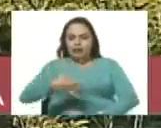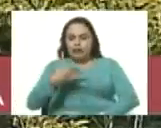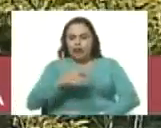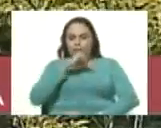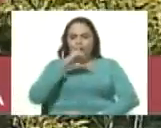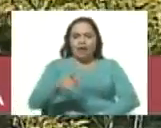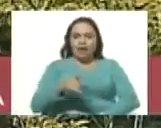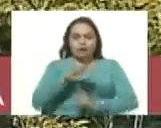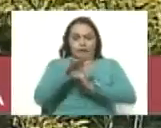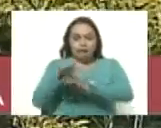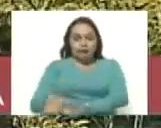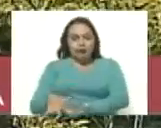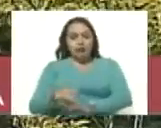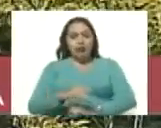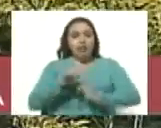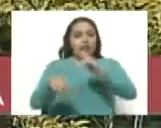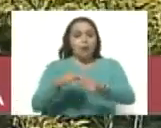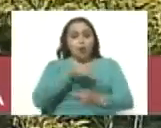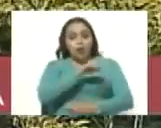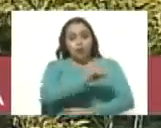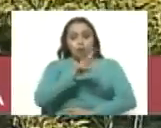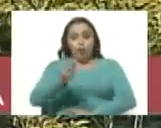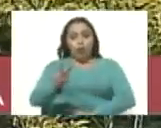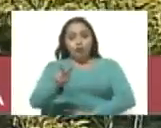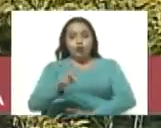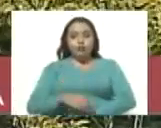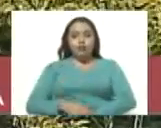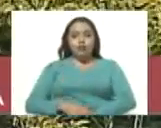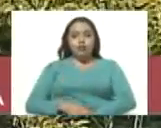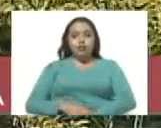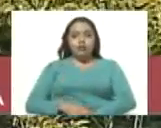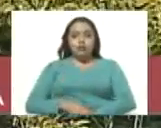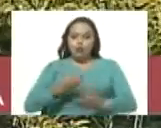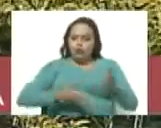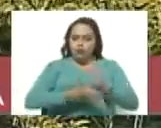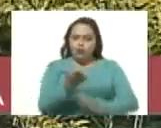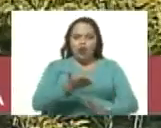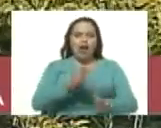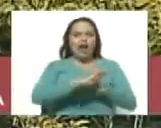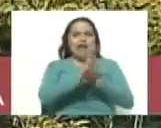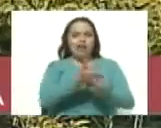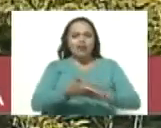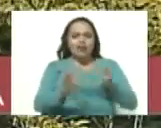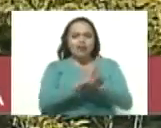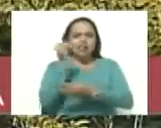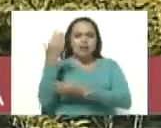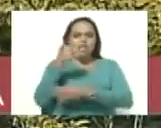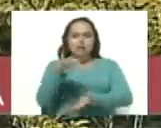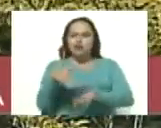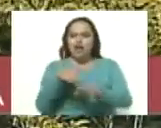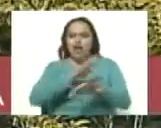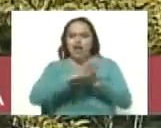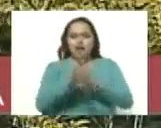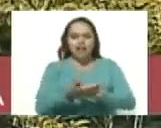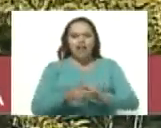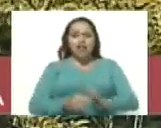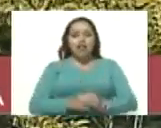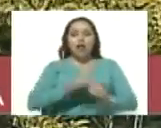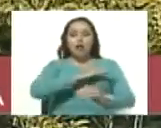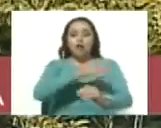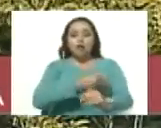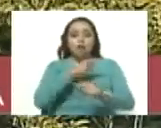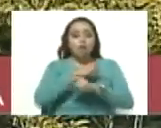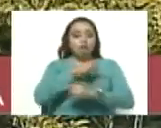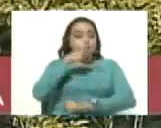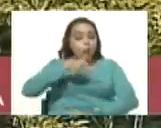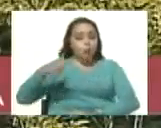derrotada incluso el 12 de abril cuando salieron a disolver los poderes públicos y chávez supuestamente había renunciado y lo